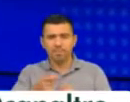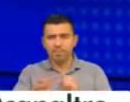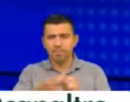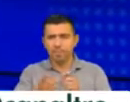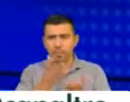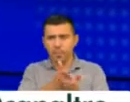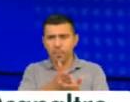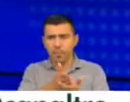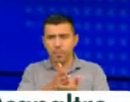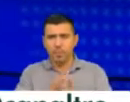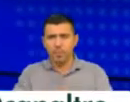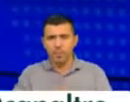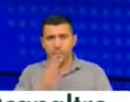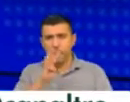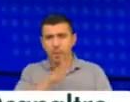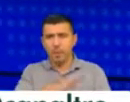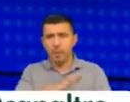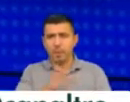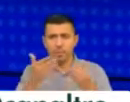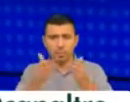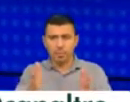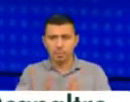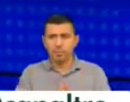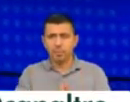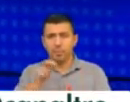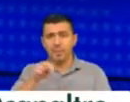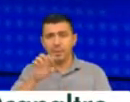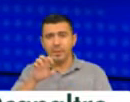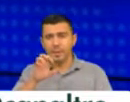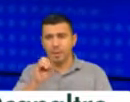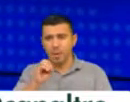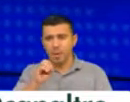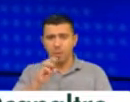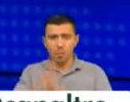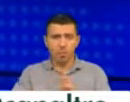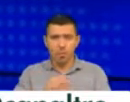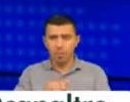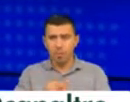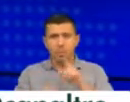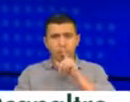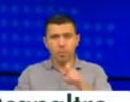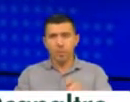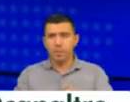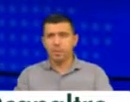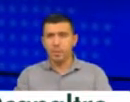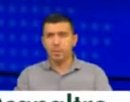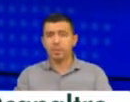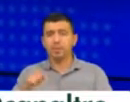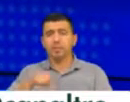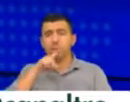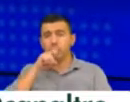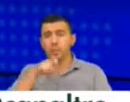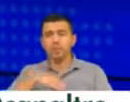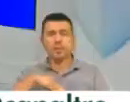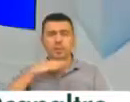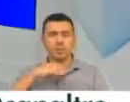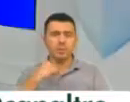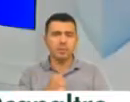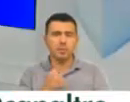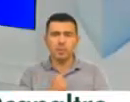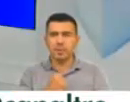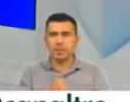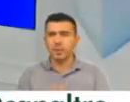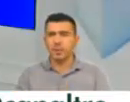las 4 de la tarde en Neomundo, en Bucaramanga. Y es que esta ciudad es la segunda en el país con mayor número de vacantes, y miren ustedes